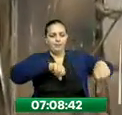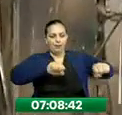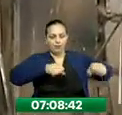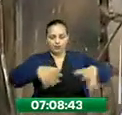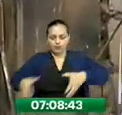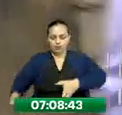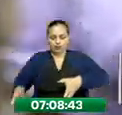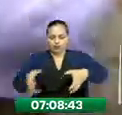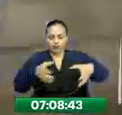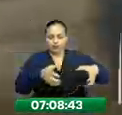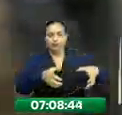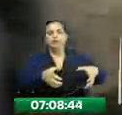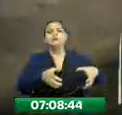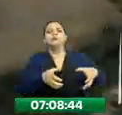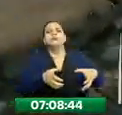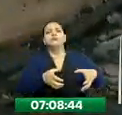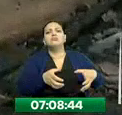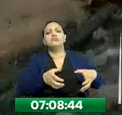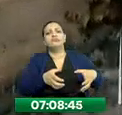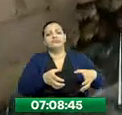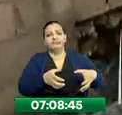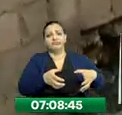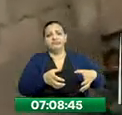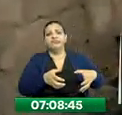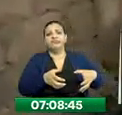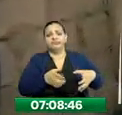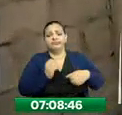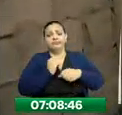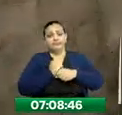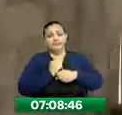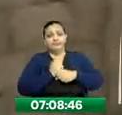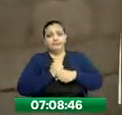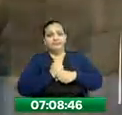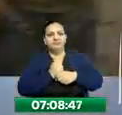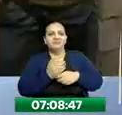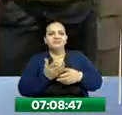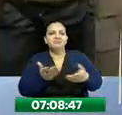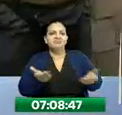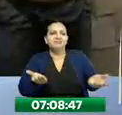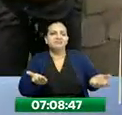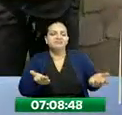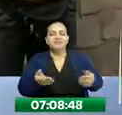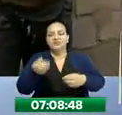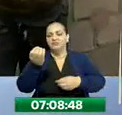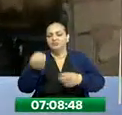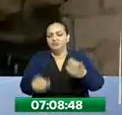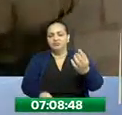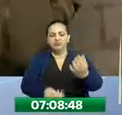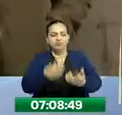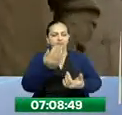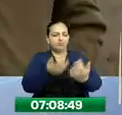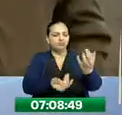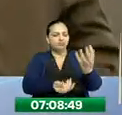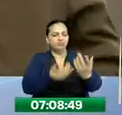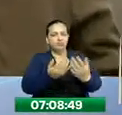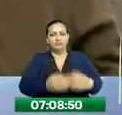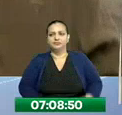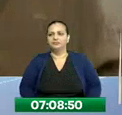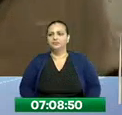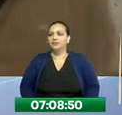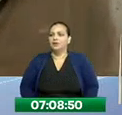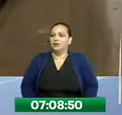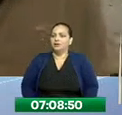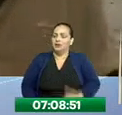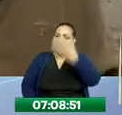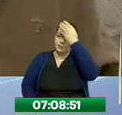Mi amigo, buenos días. Lamentamos lo sucedido, pero hay que darle gracias a Dios que todos están con vida, ¿no? ¿Qué tal? Bendiciones, muy buenos